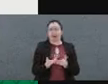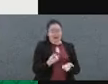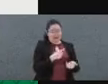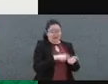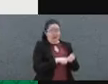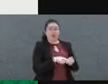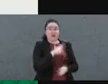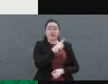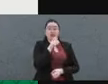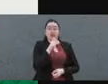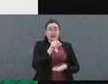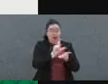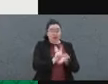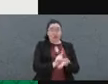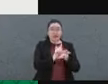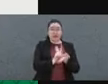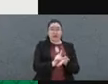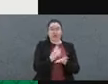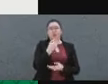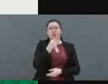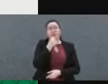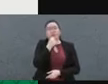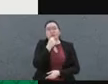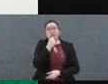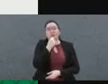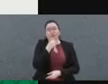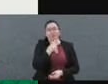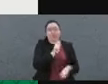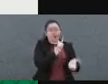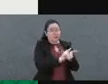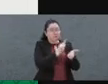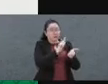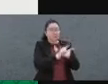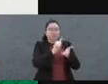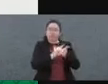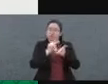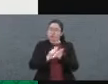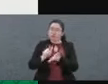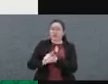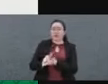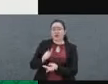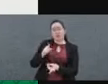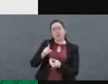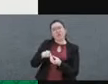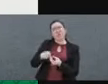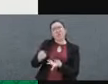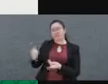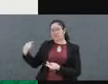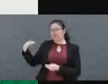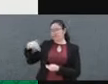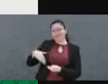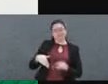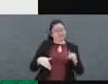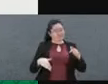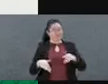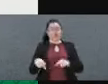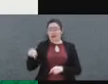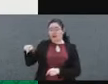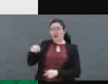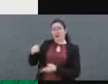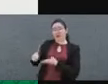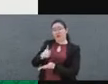es decir, permite potabilizar 100 litros por segundo del agua que viene de dos pozos. Uno de ellos es el pozo